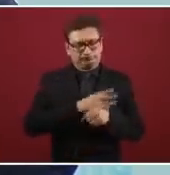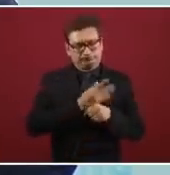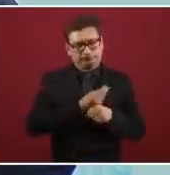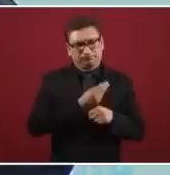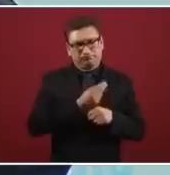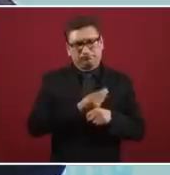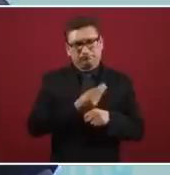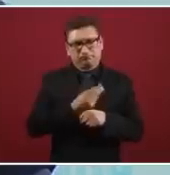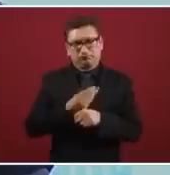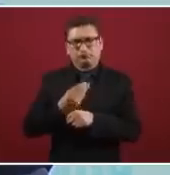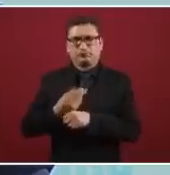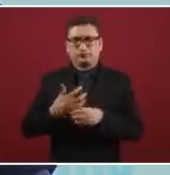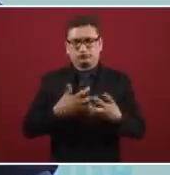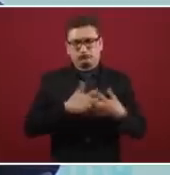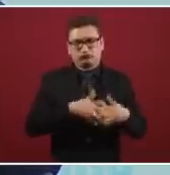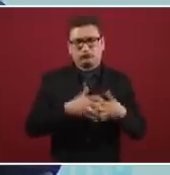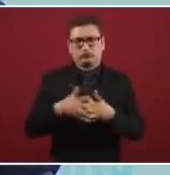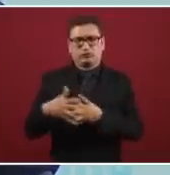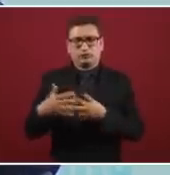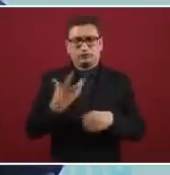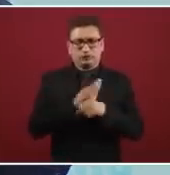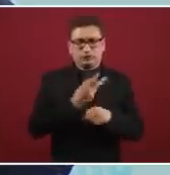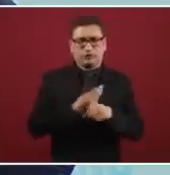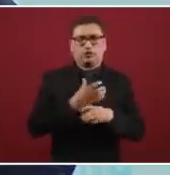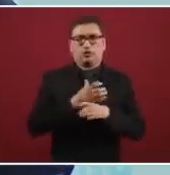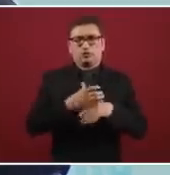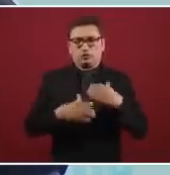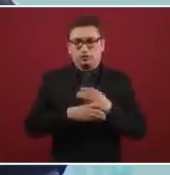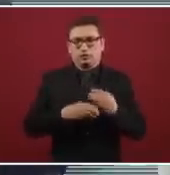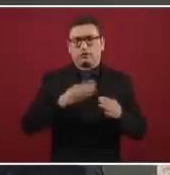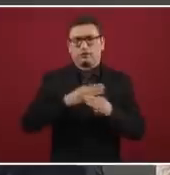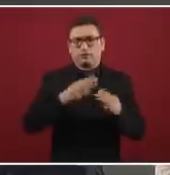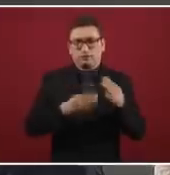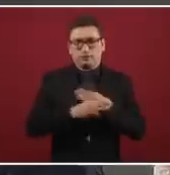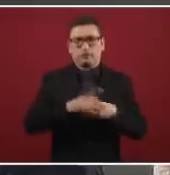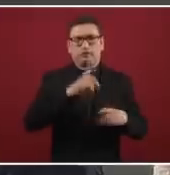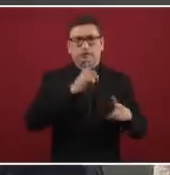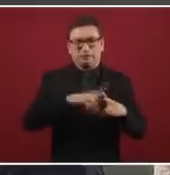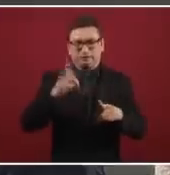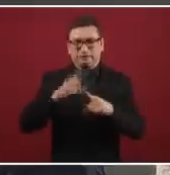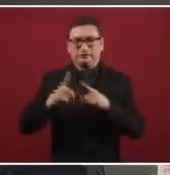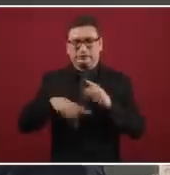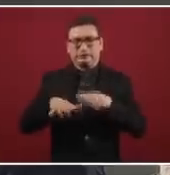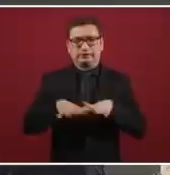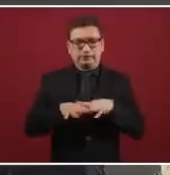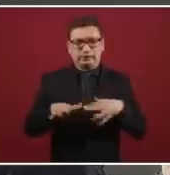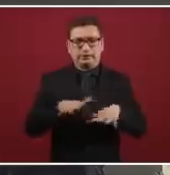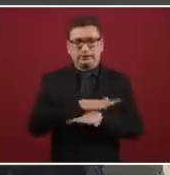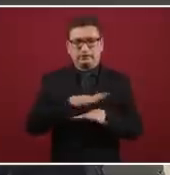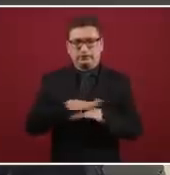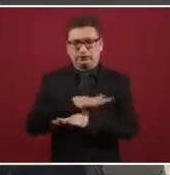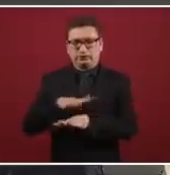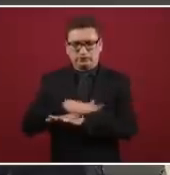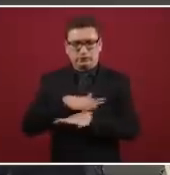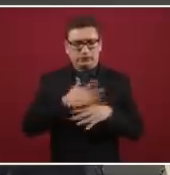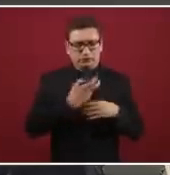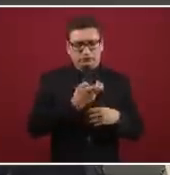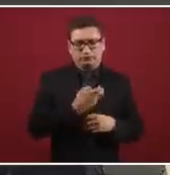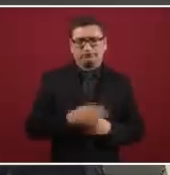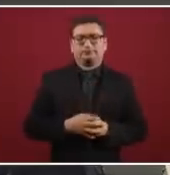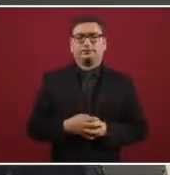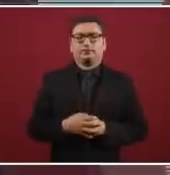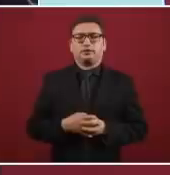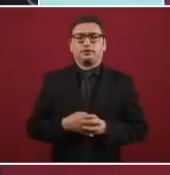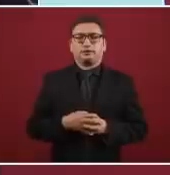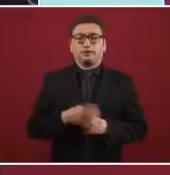que son mantenimientos mayores, cambios de equipo, de refaccionamiento. Para esto se contó con el